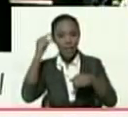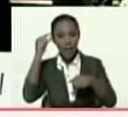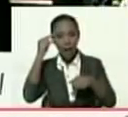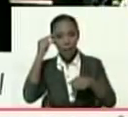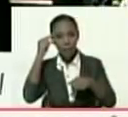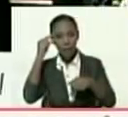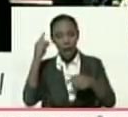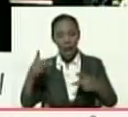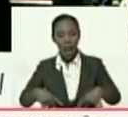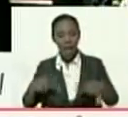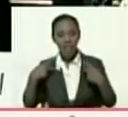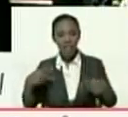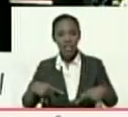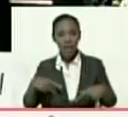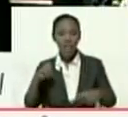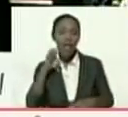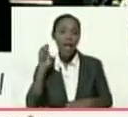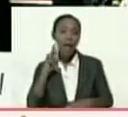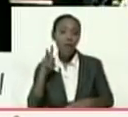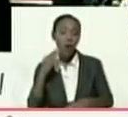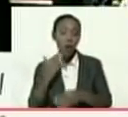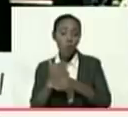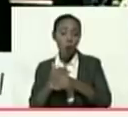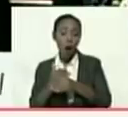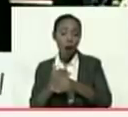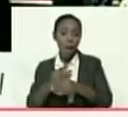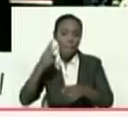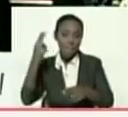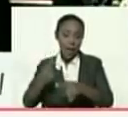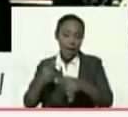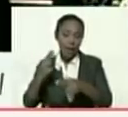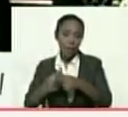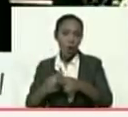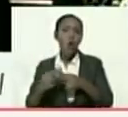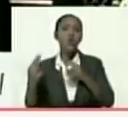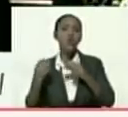la vida de Evo Morales está en peligro. Conocemos al fascismo,